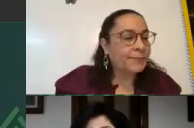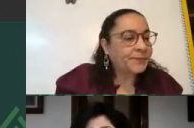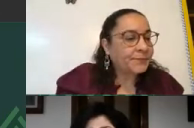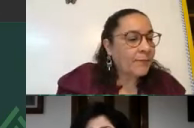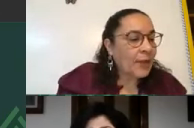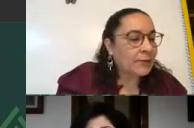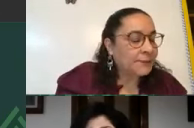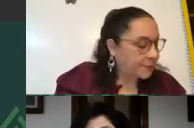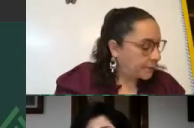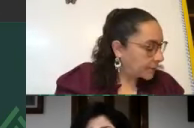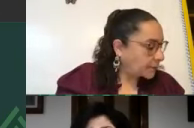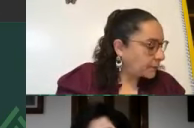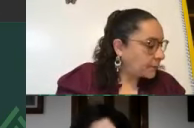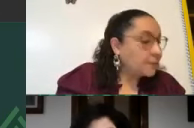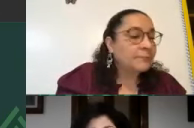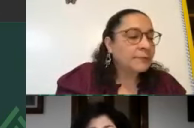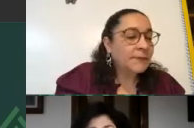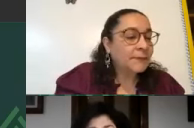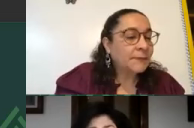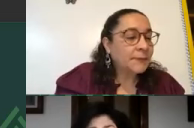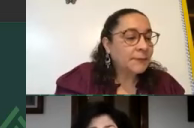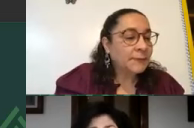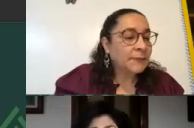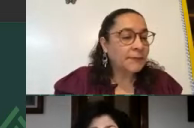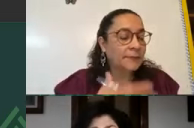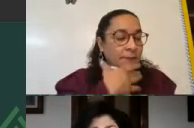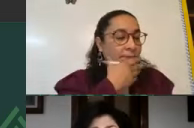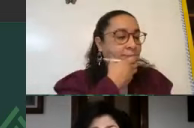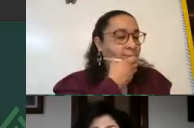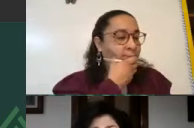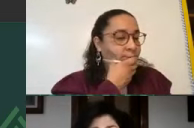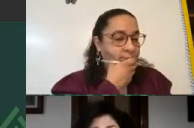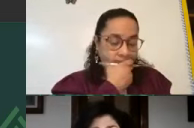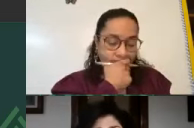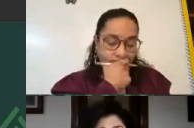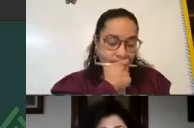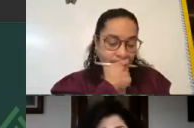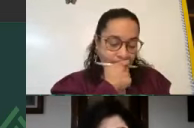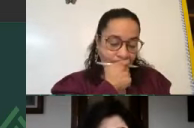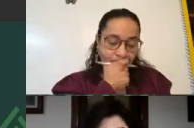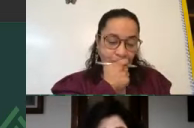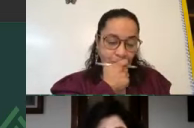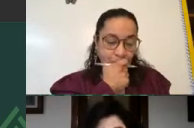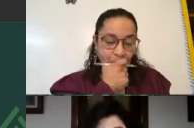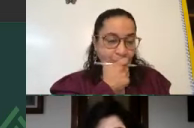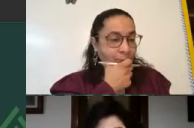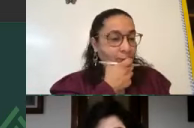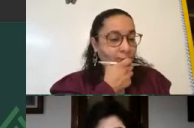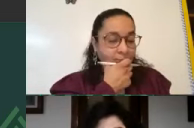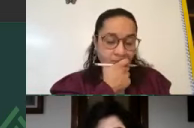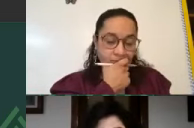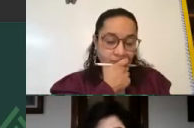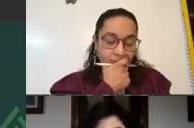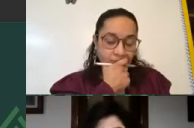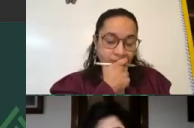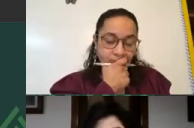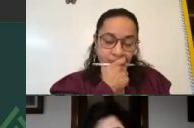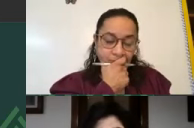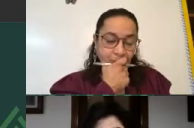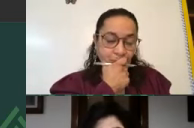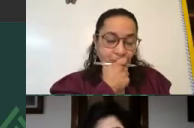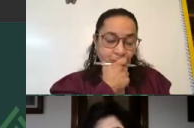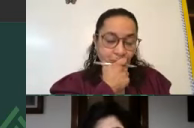simultáneamente, es decir, el mixto, así como a los mercados y concentraciones públicas que hayan recibido el suministro de agua, pero